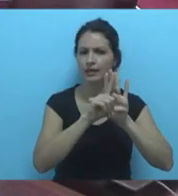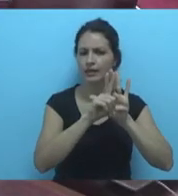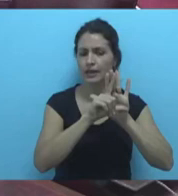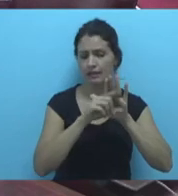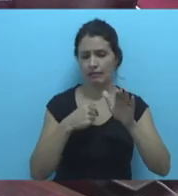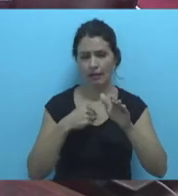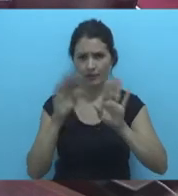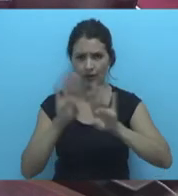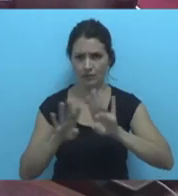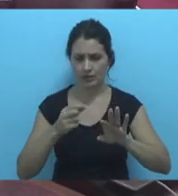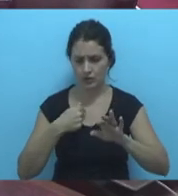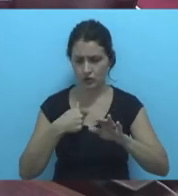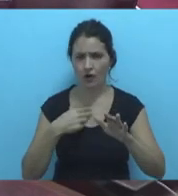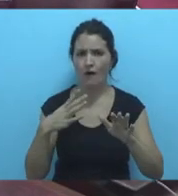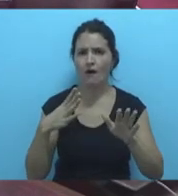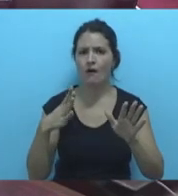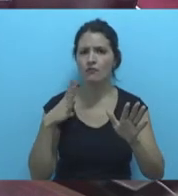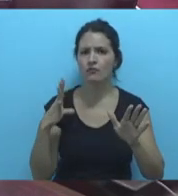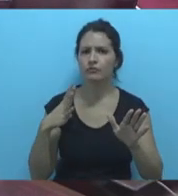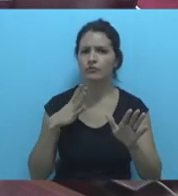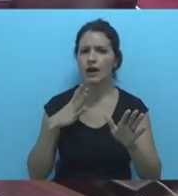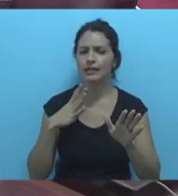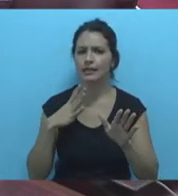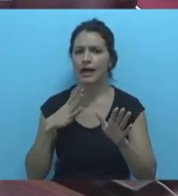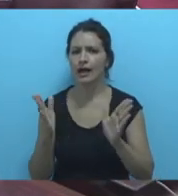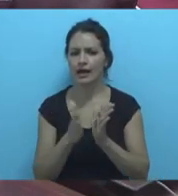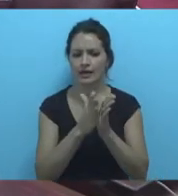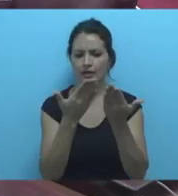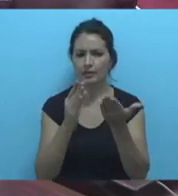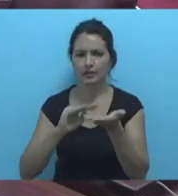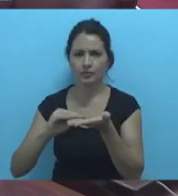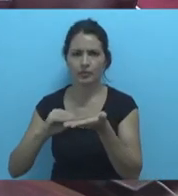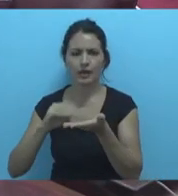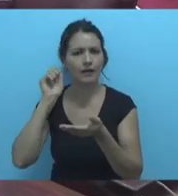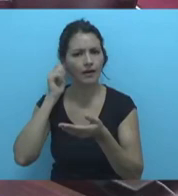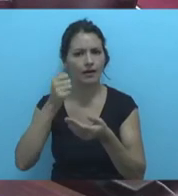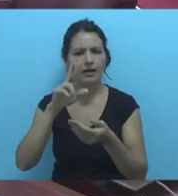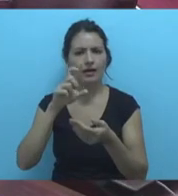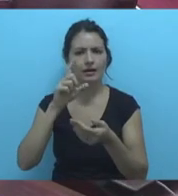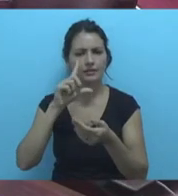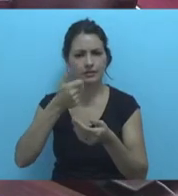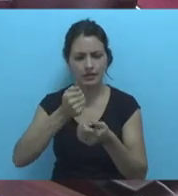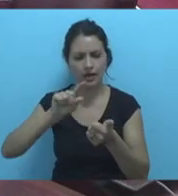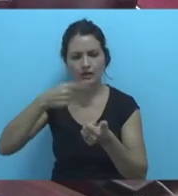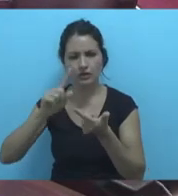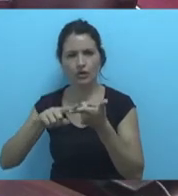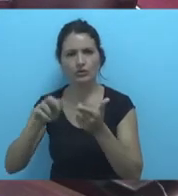falta incluir el proyecto de la diputada Clara García y otros diputados de Proceso.